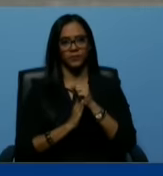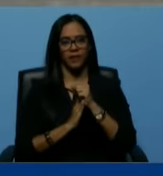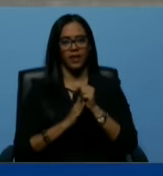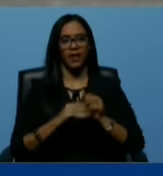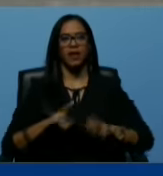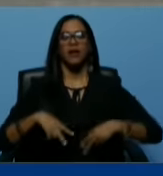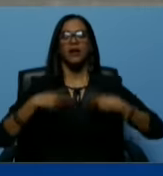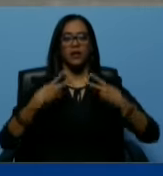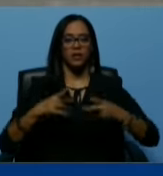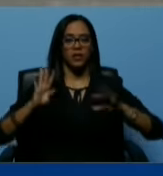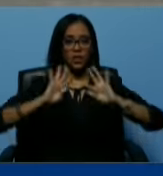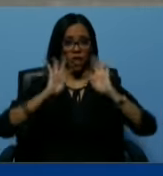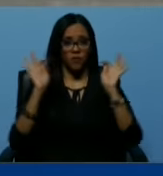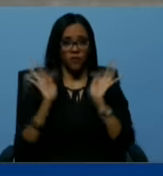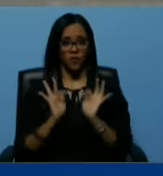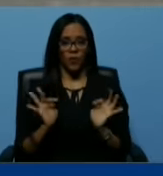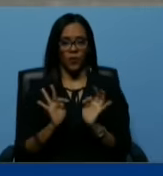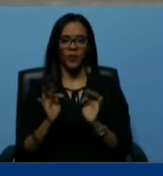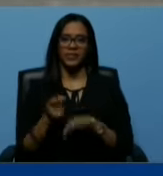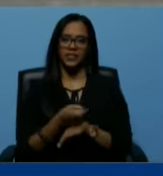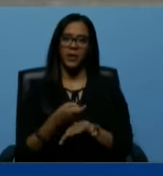renovación de formas de gobernar,